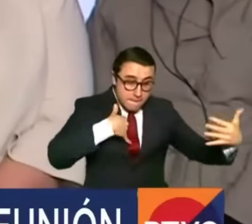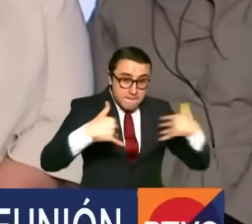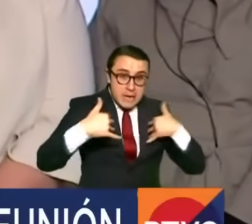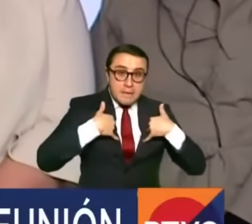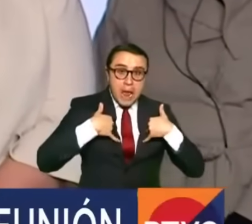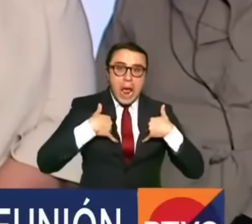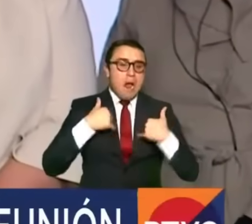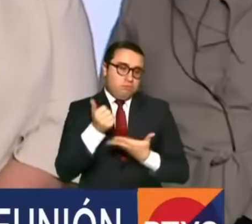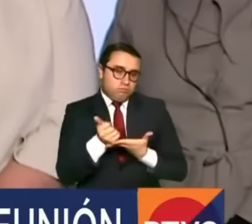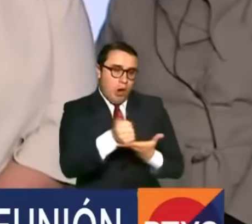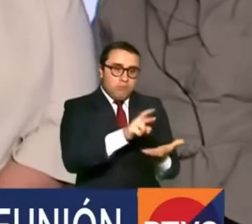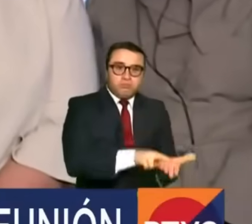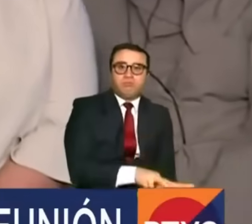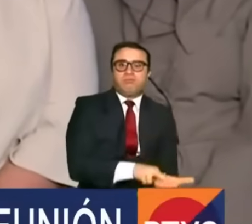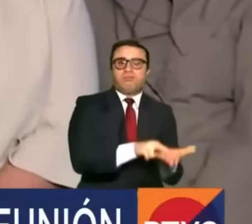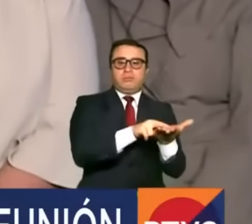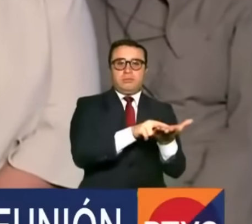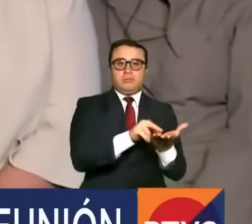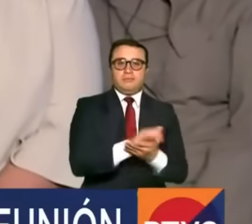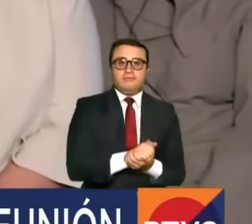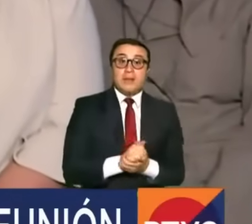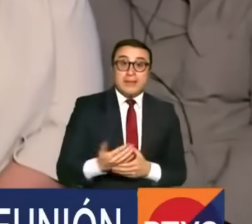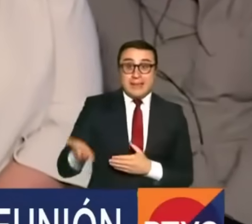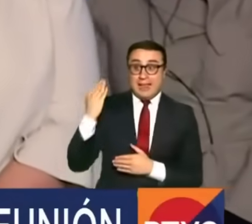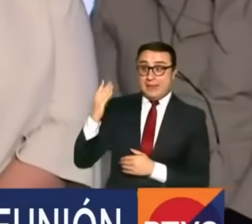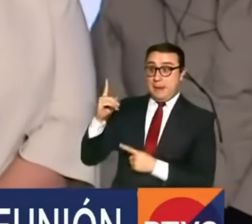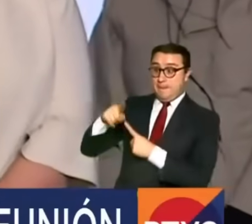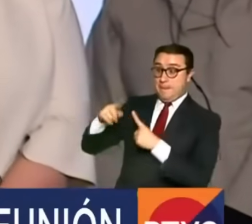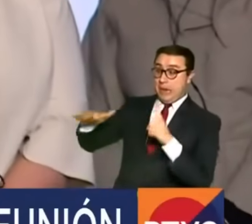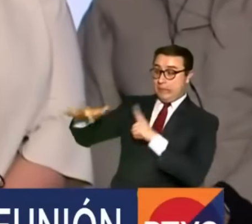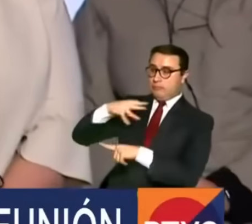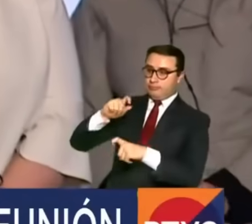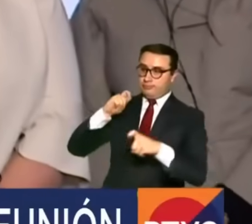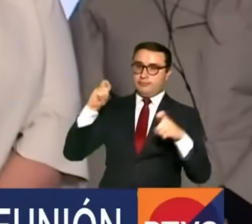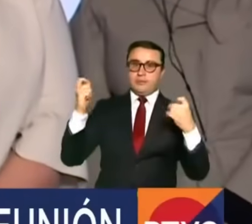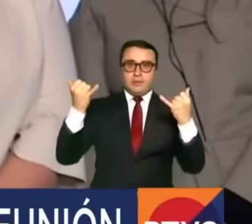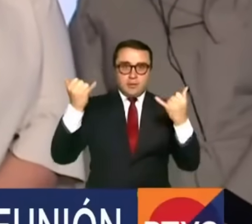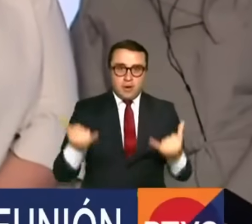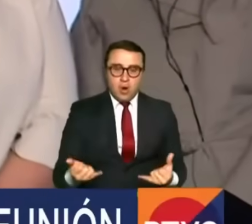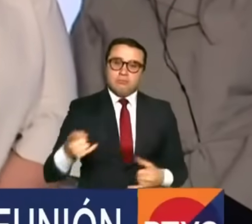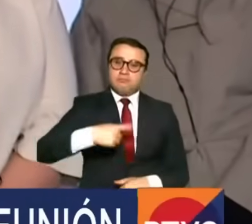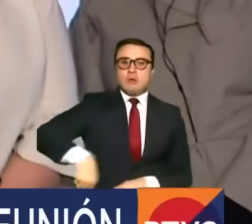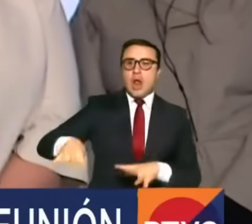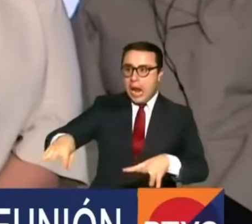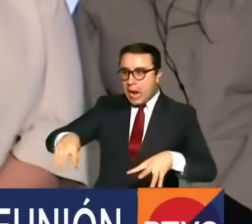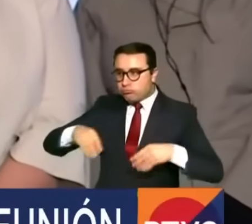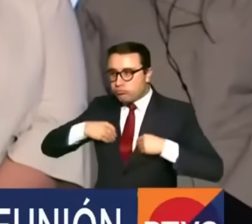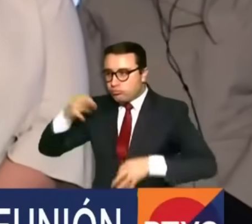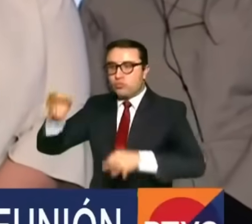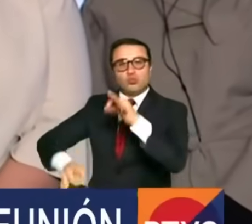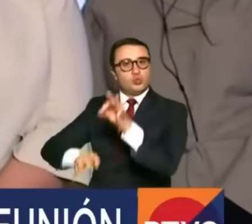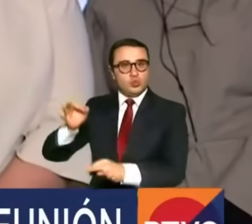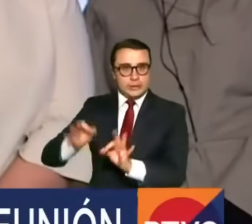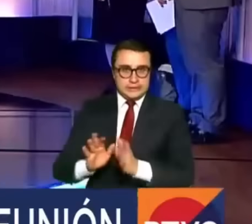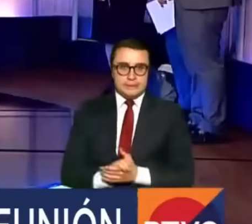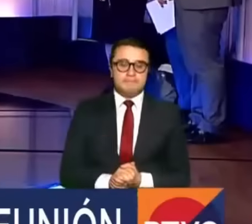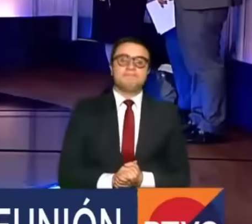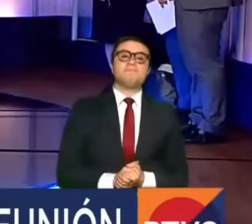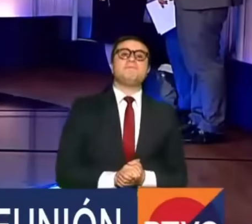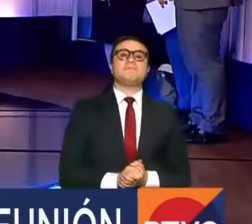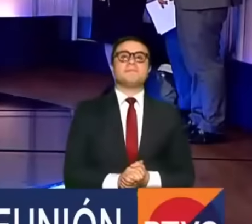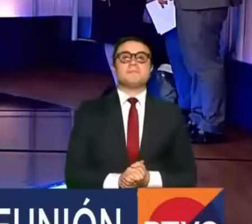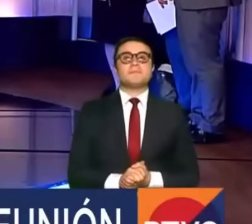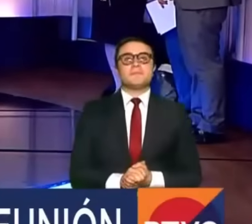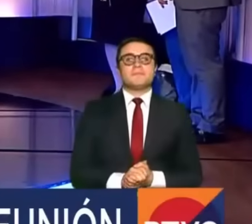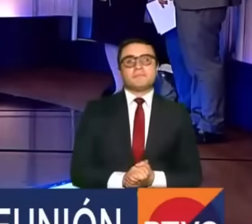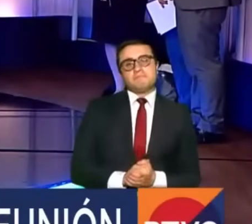decir, cambió el primer escenario y finalmente fue lo que llamamos un sometimiento colectivo a la justicia.